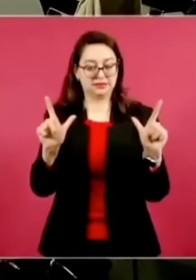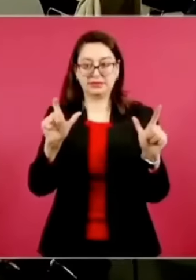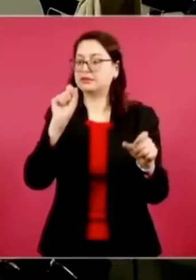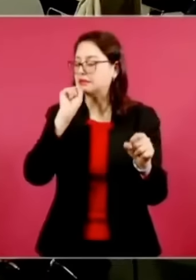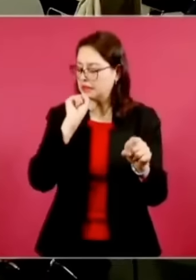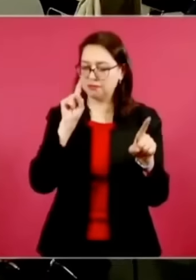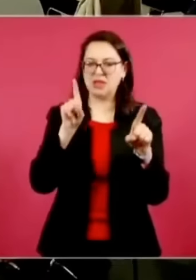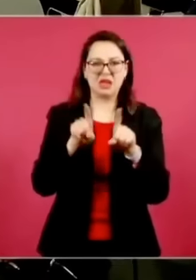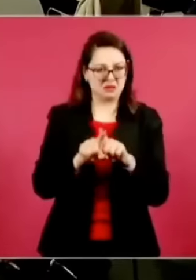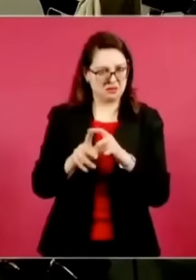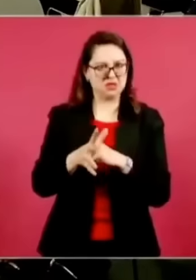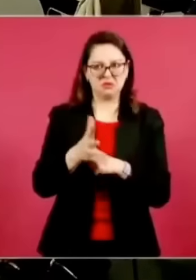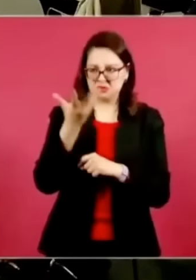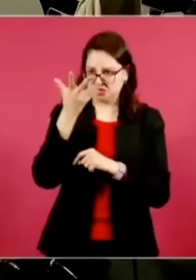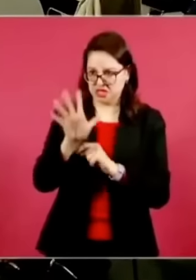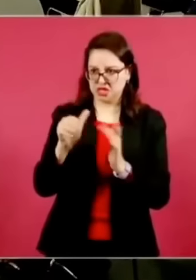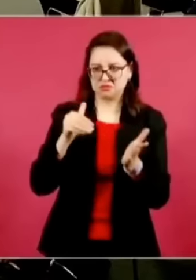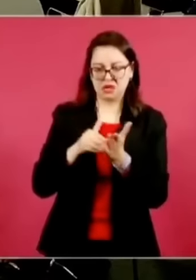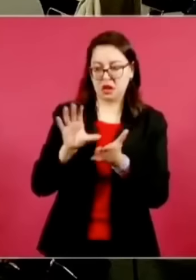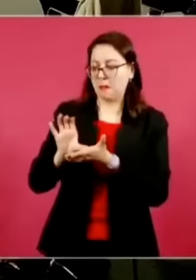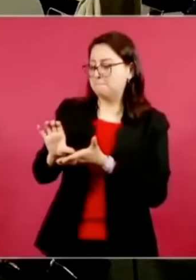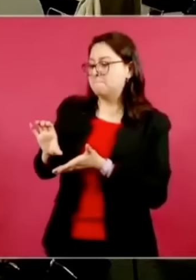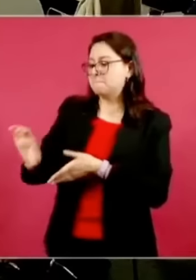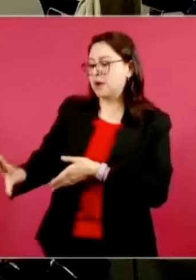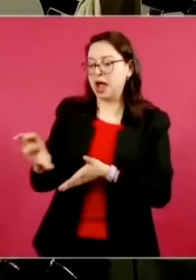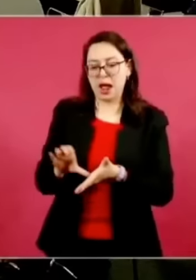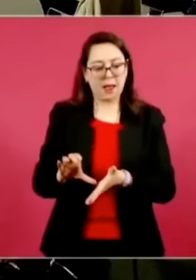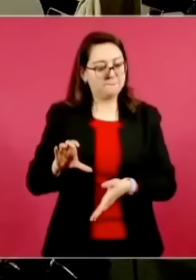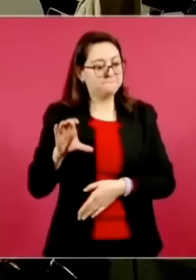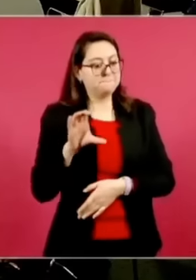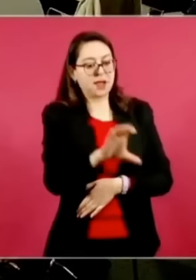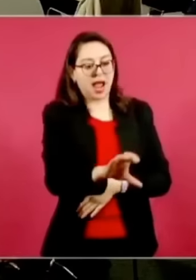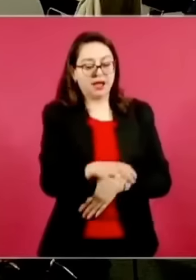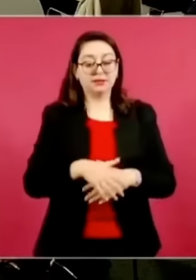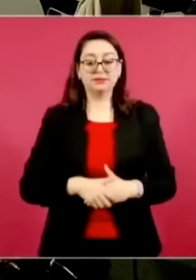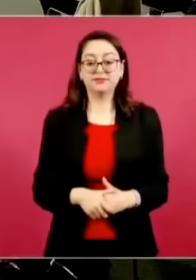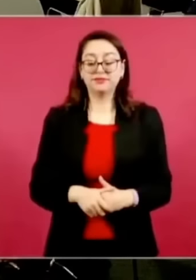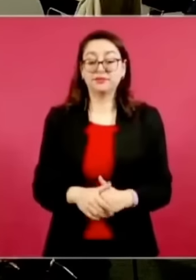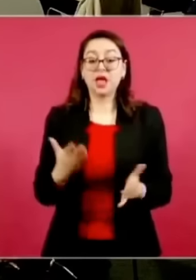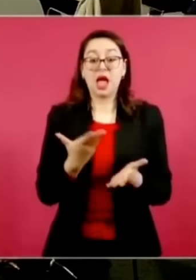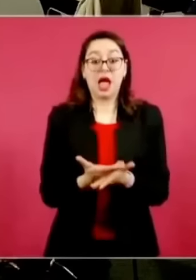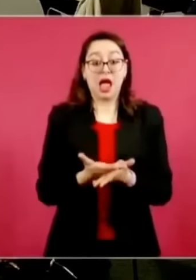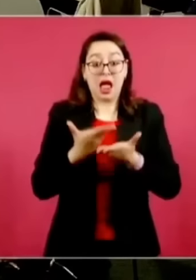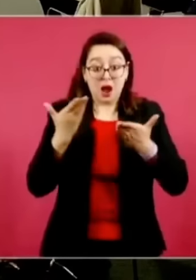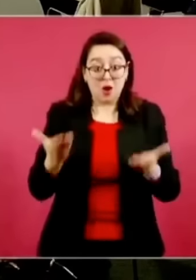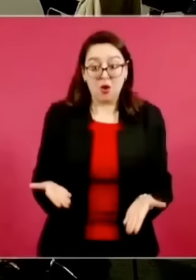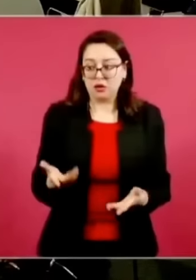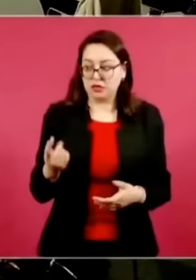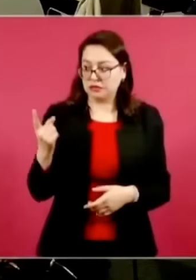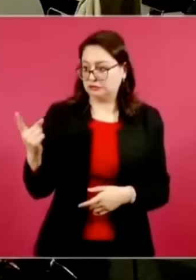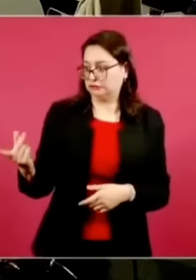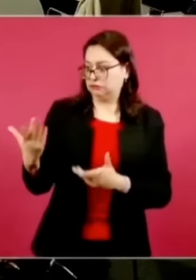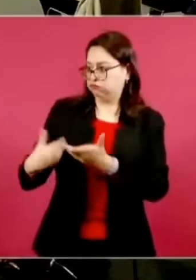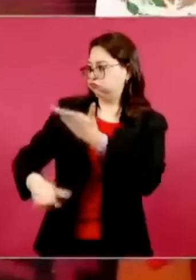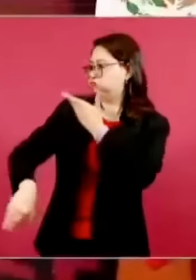Igual. Entonces, parte del coraje con nosotros, pues viene de ahí.